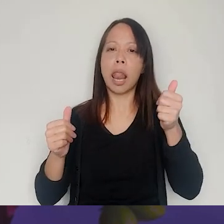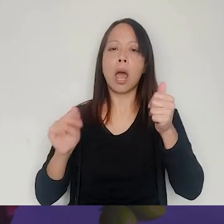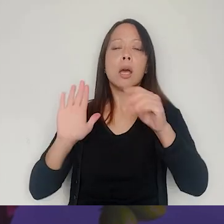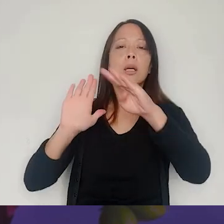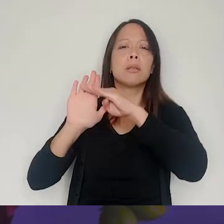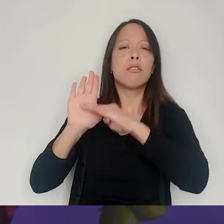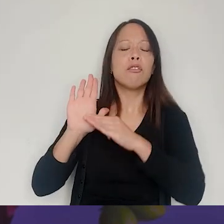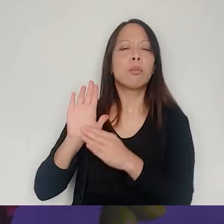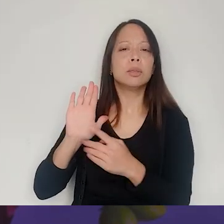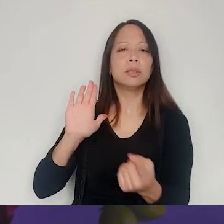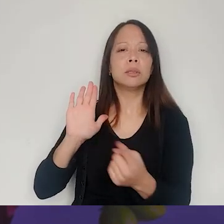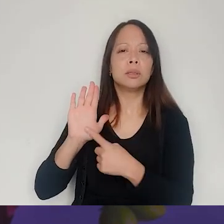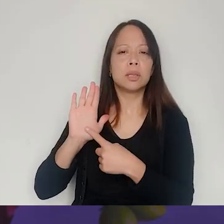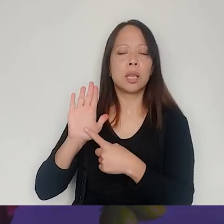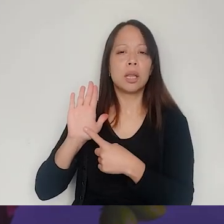elaboró